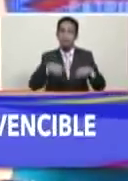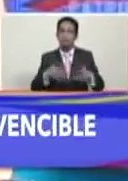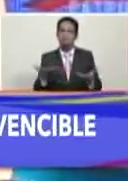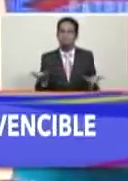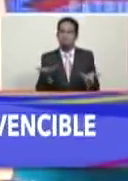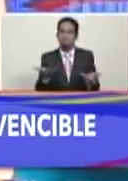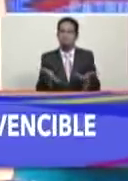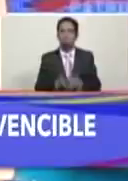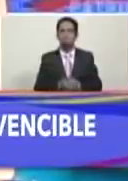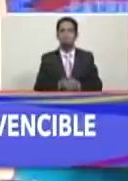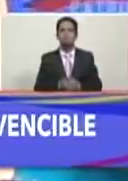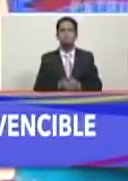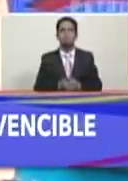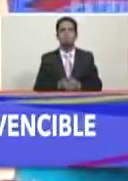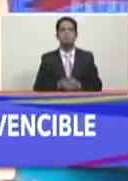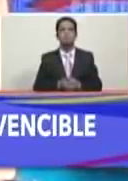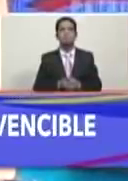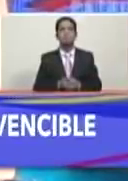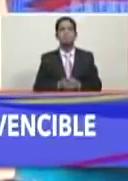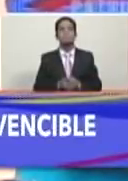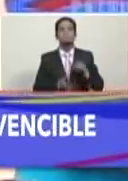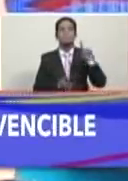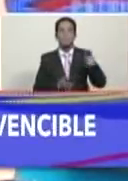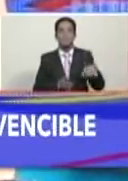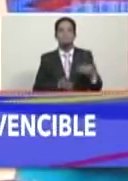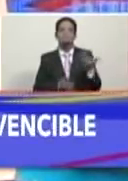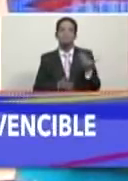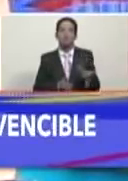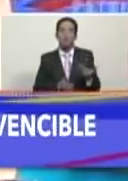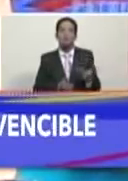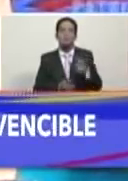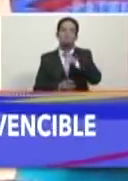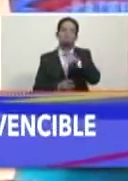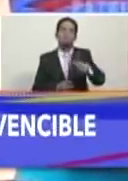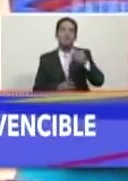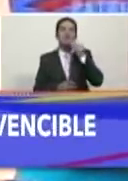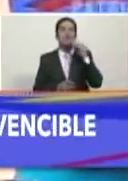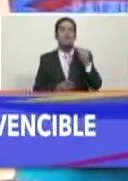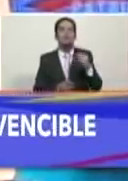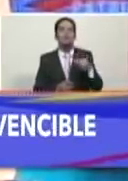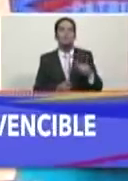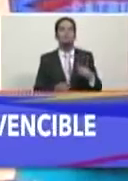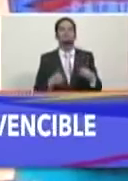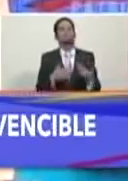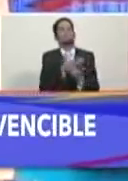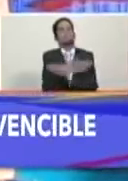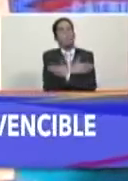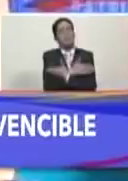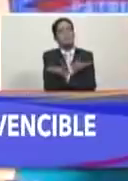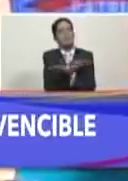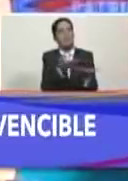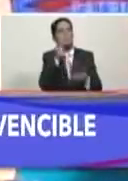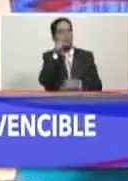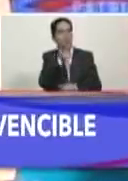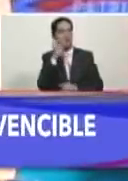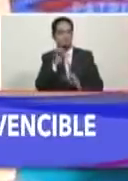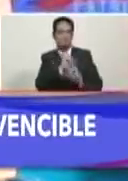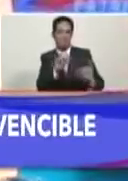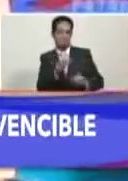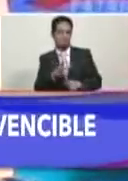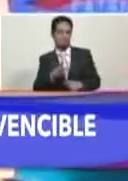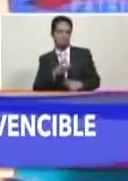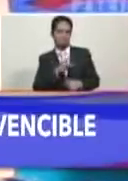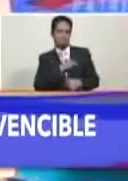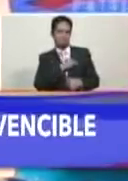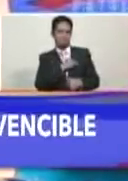acto también muy importante para toda la juventud. Quiero felicitar a los jóvenes que he condecorado.